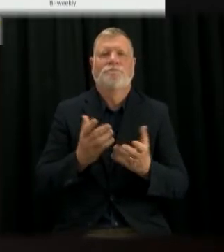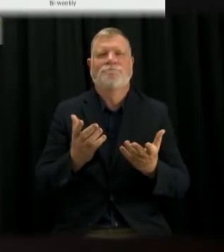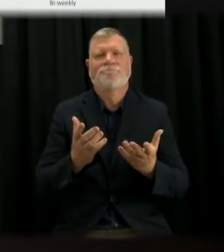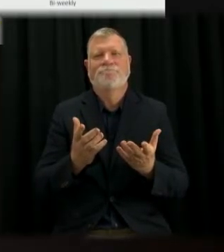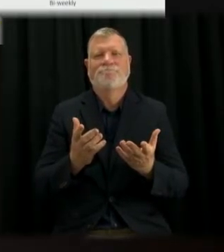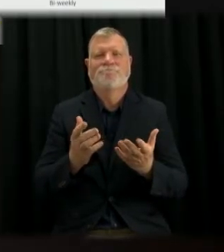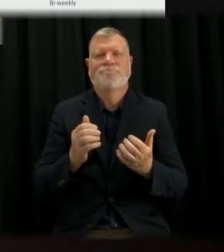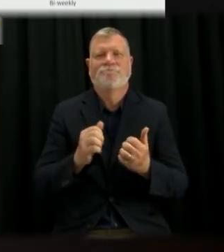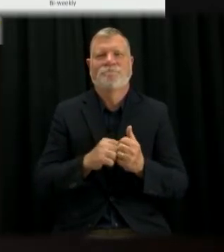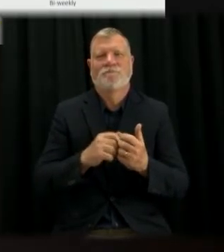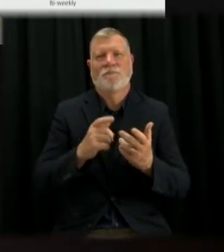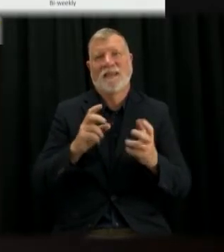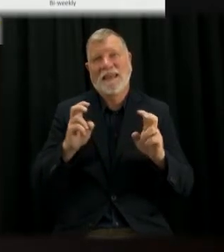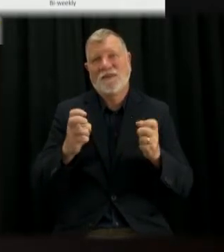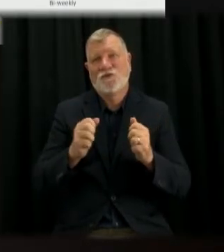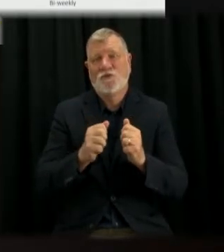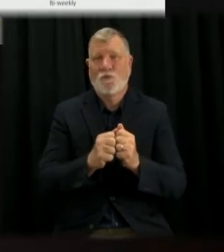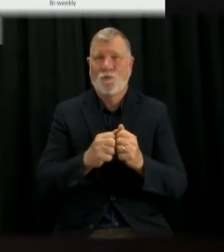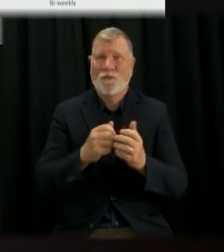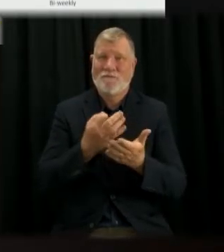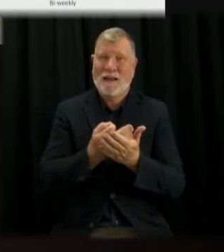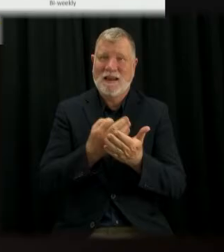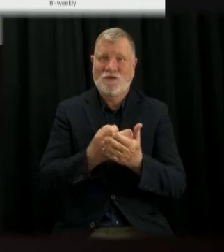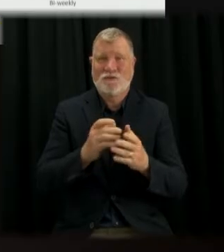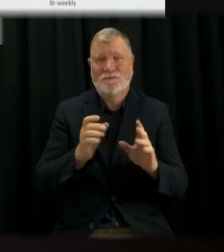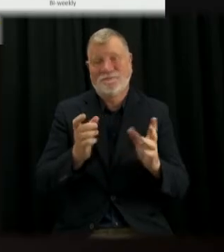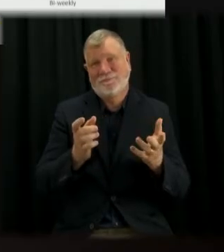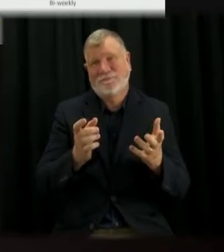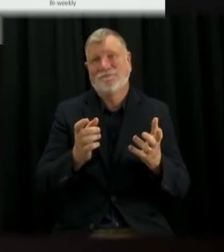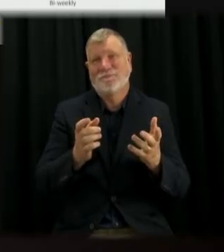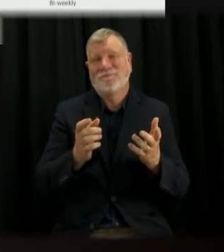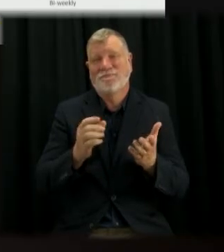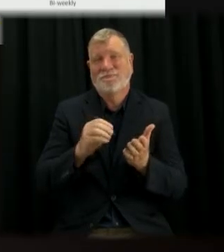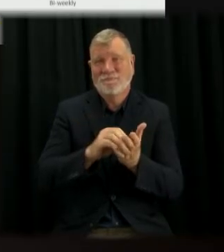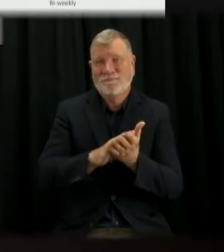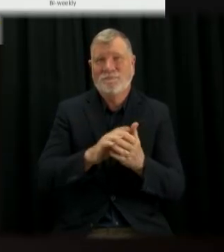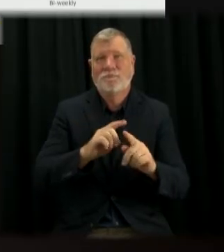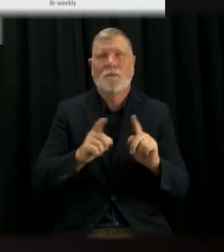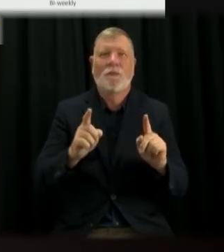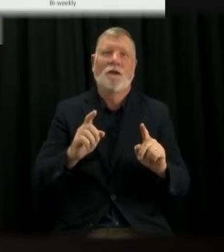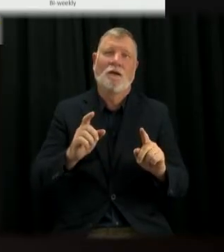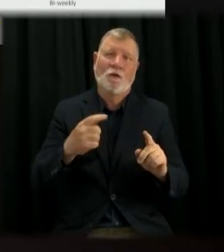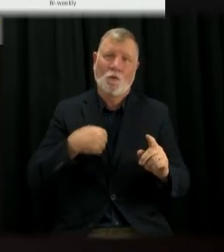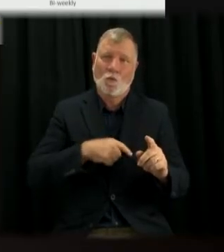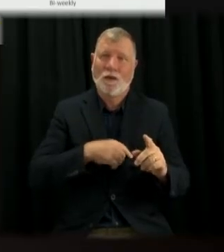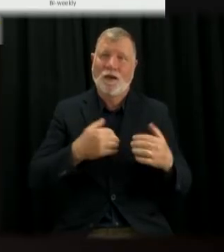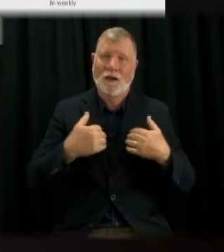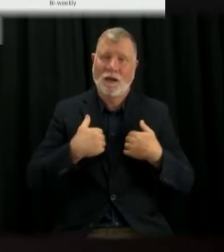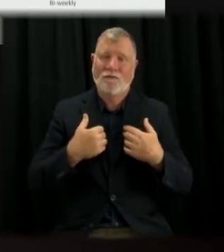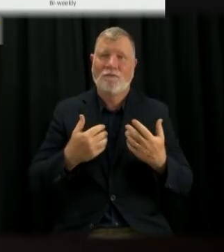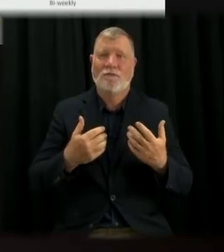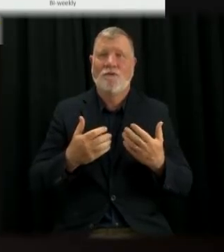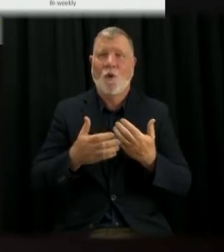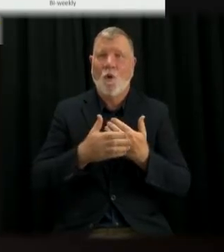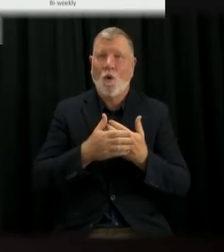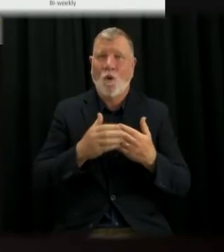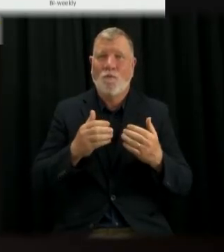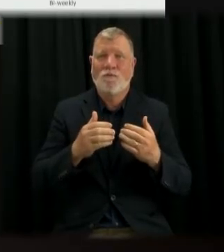hemos fallado con respecto a emitir los estados financieros, pero por el otro lado hemos